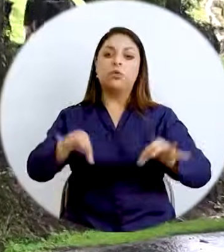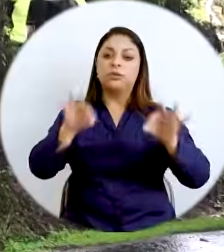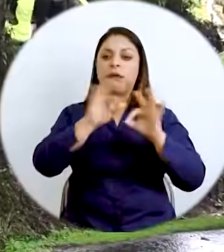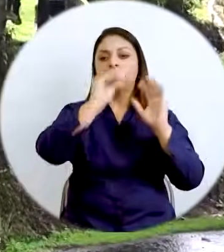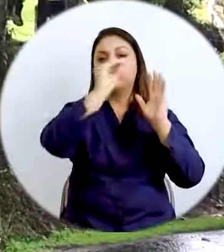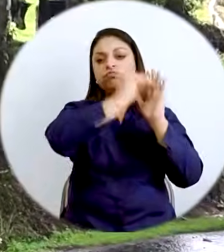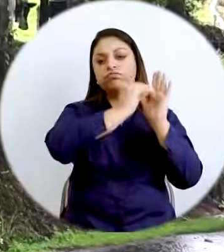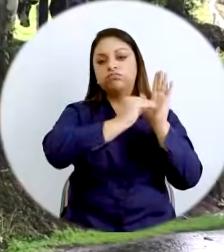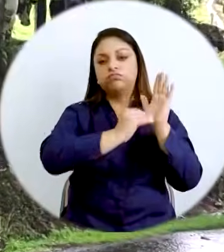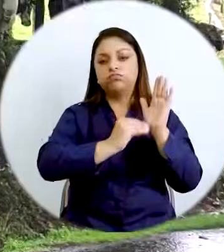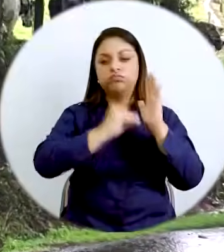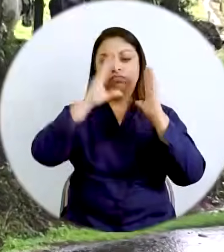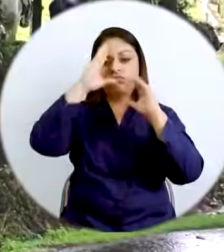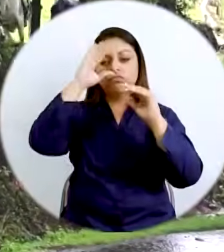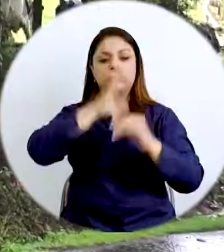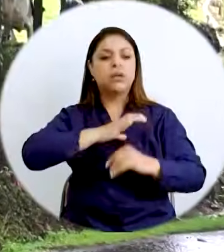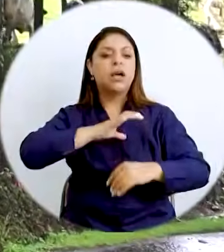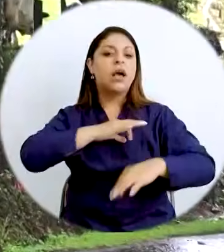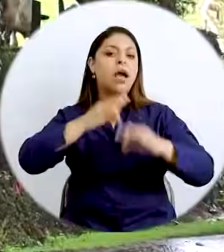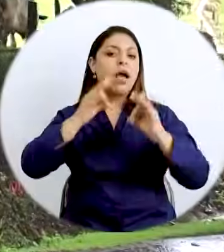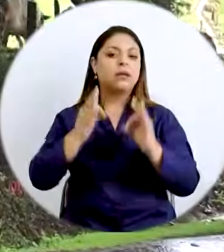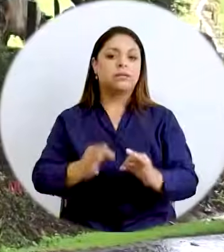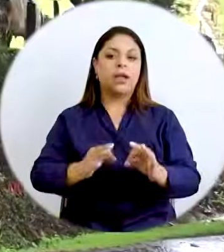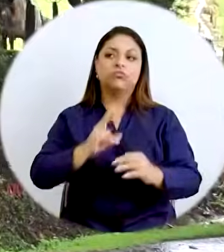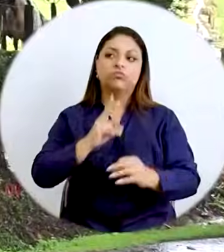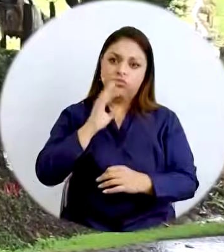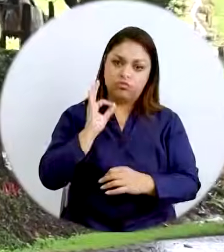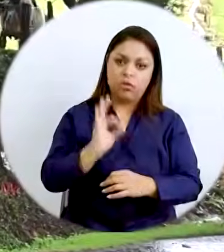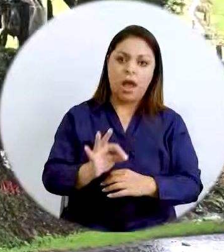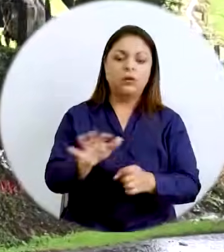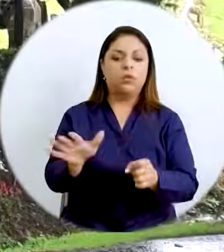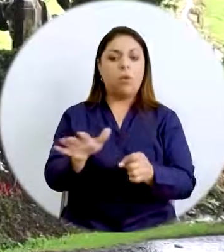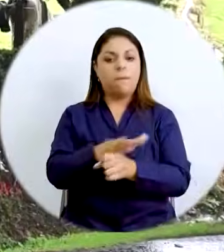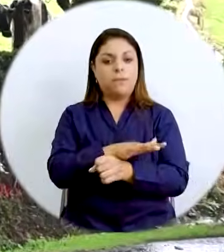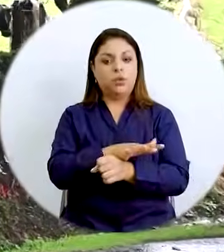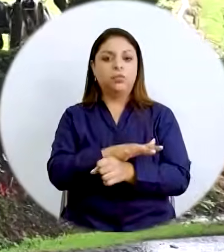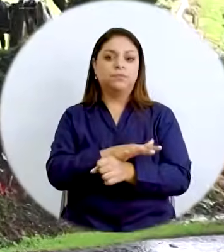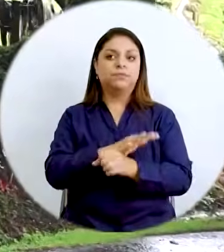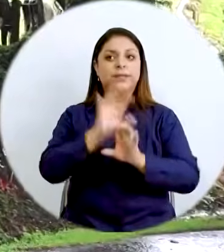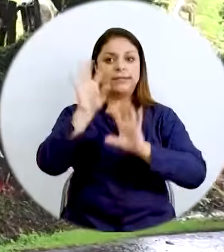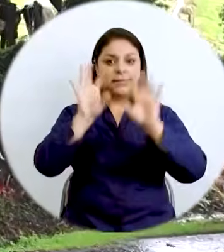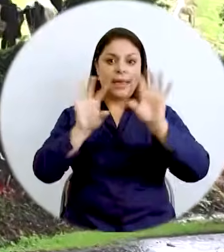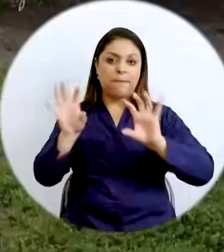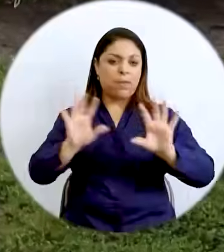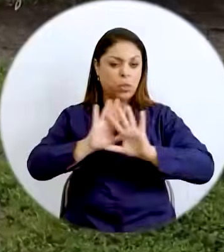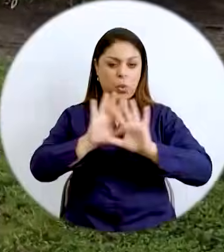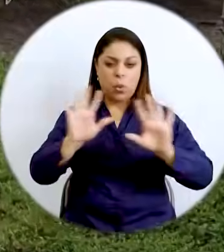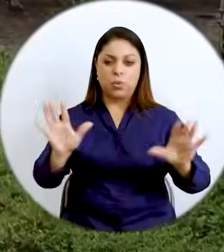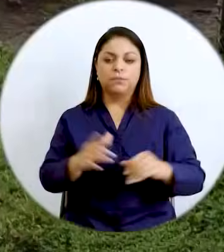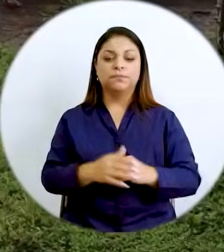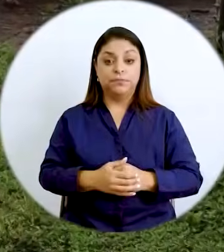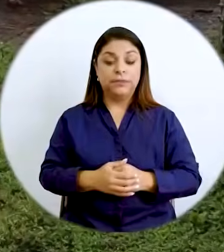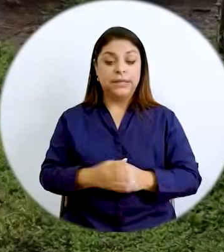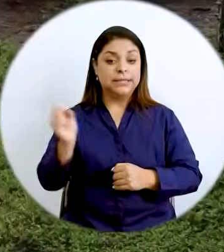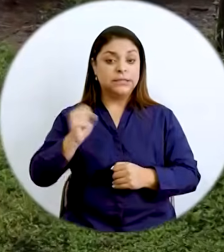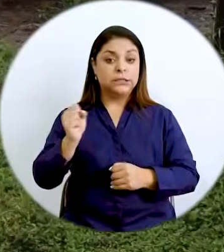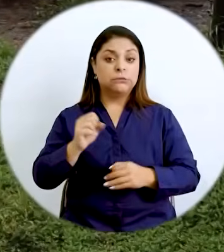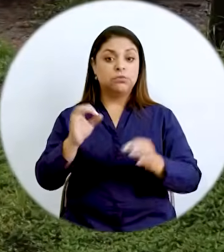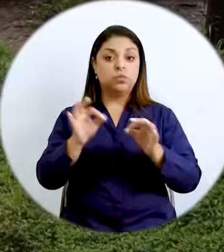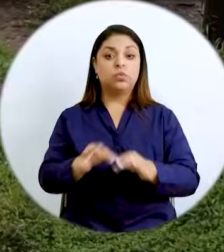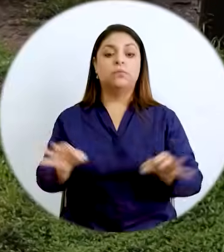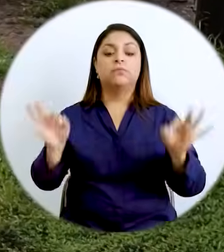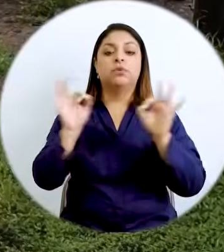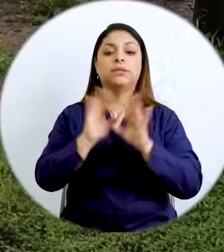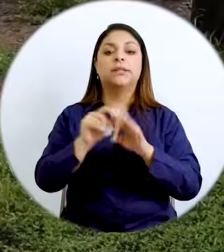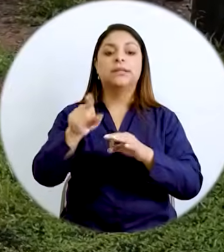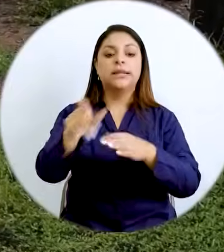importante es que el dato sea de calidad, que sea un dato certero, que sea cierto y que sea completo, ¿verdad? El esquema de recolección. Sí,